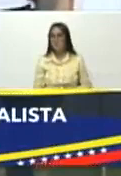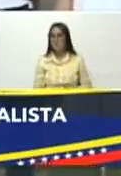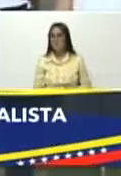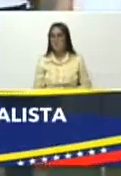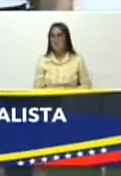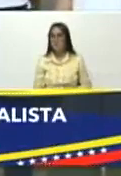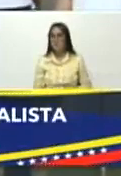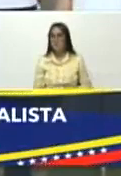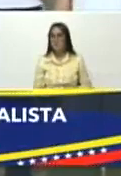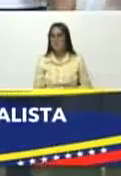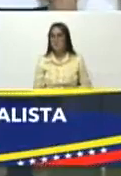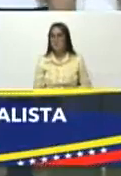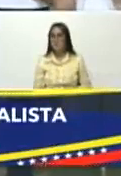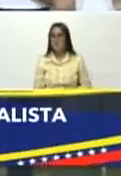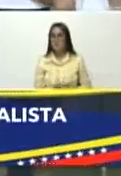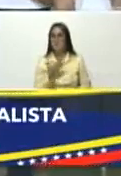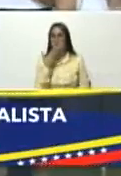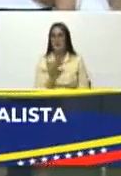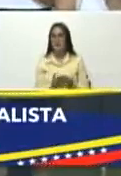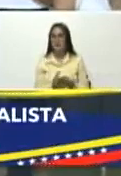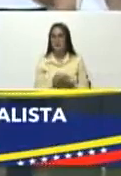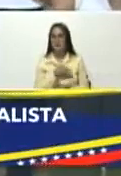Muchas gracias, ministro.